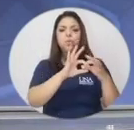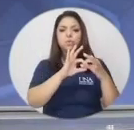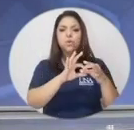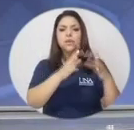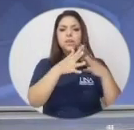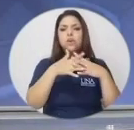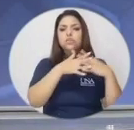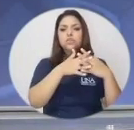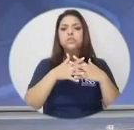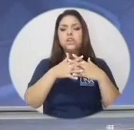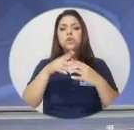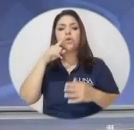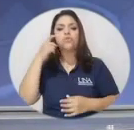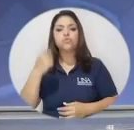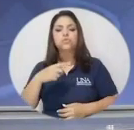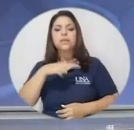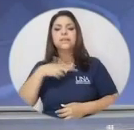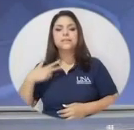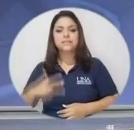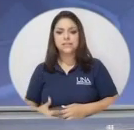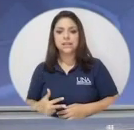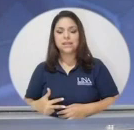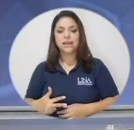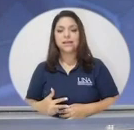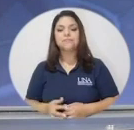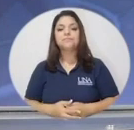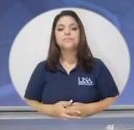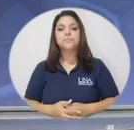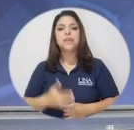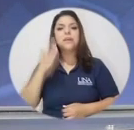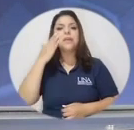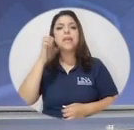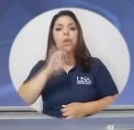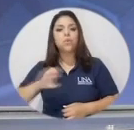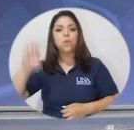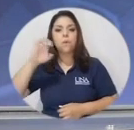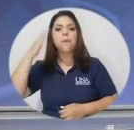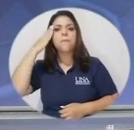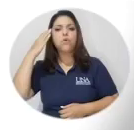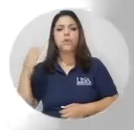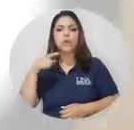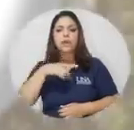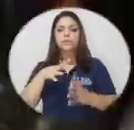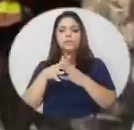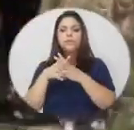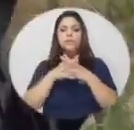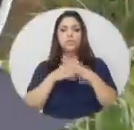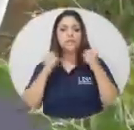y por qué se posiciona como una potencia mundial desde hace muchas décadas.